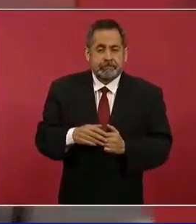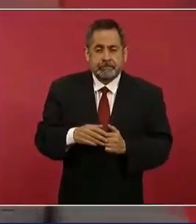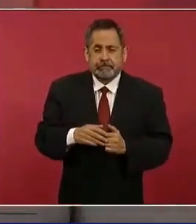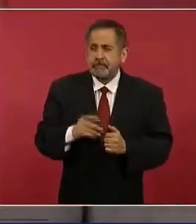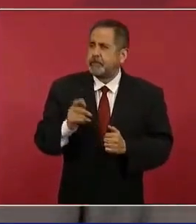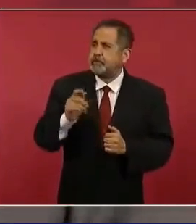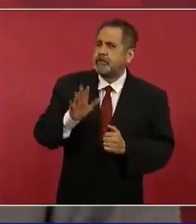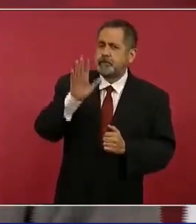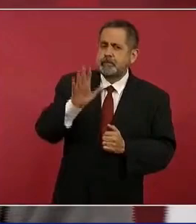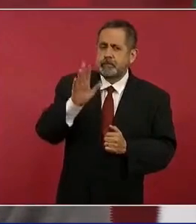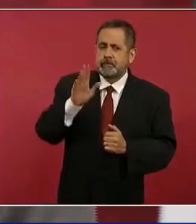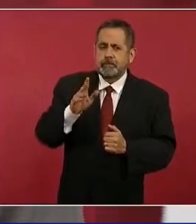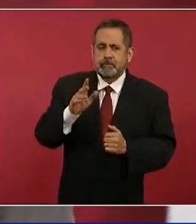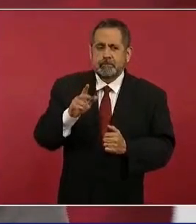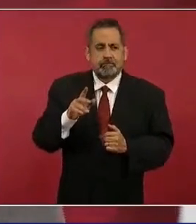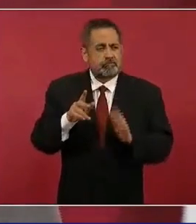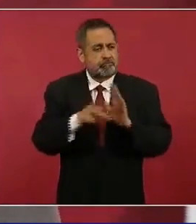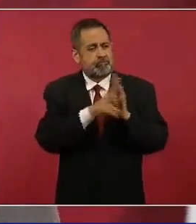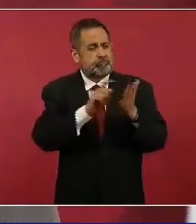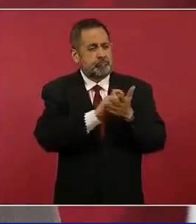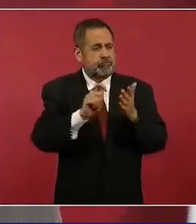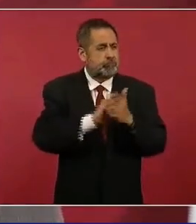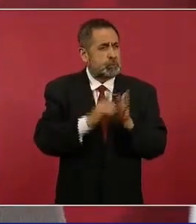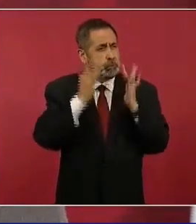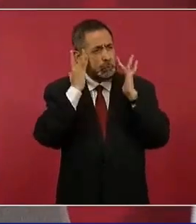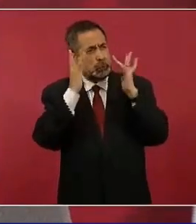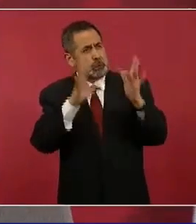es como el castillo de la pureza.